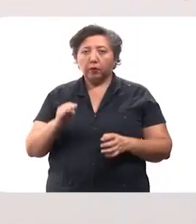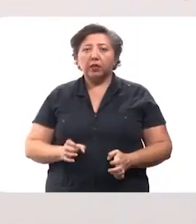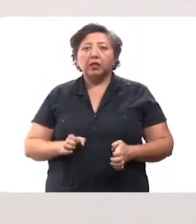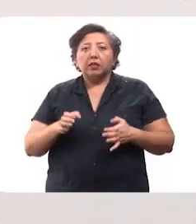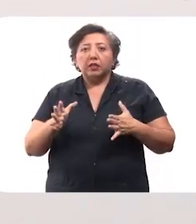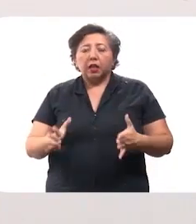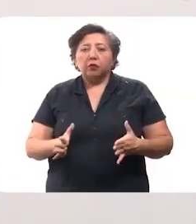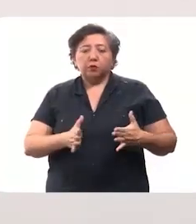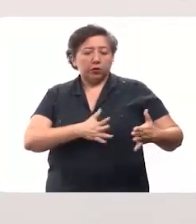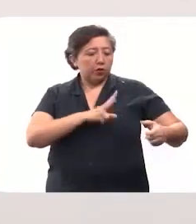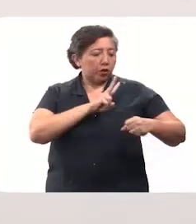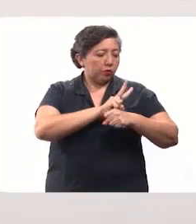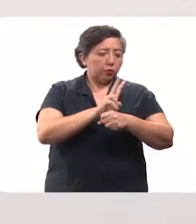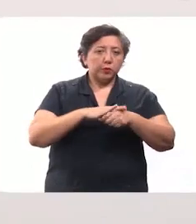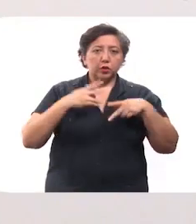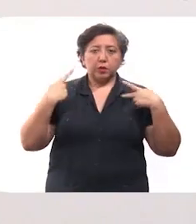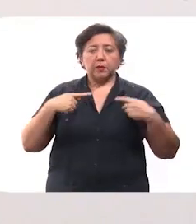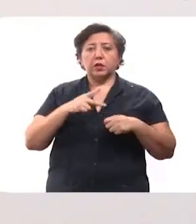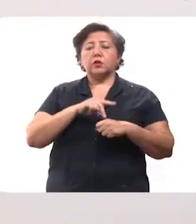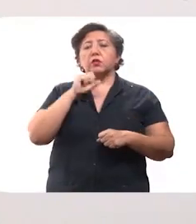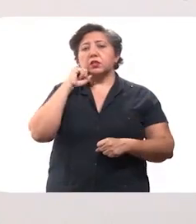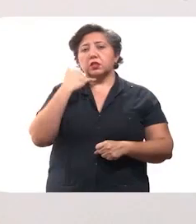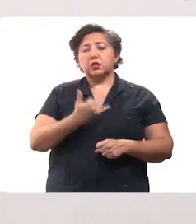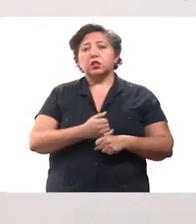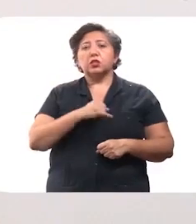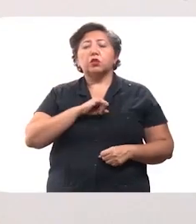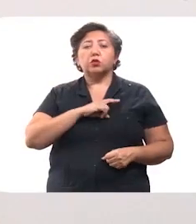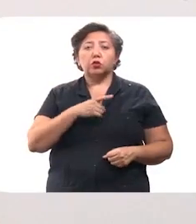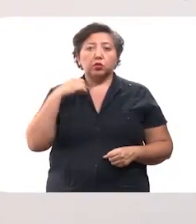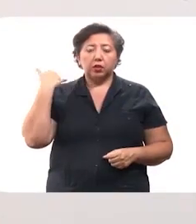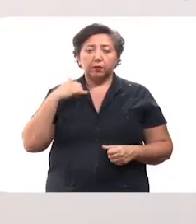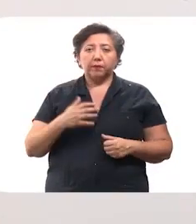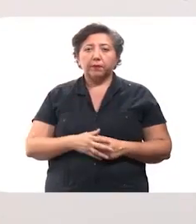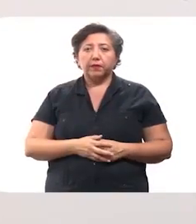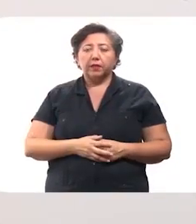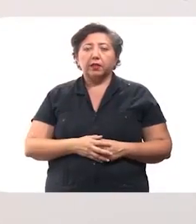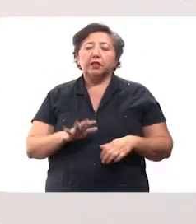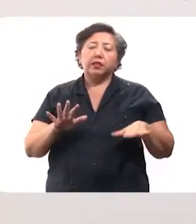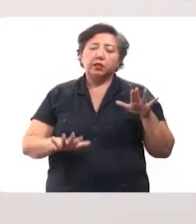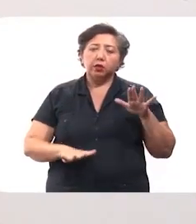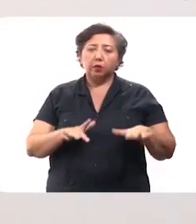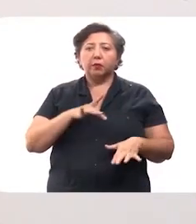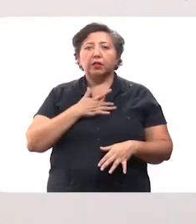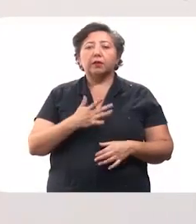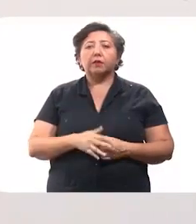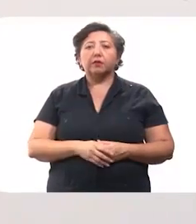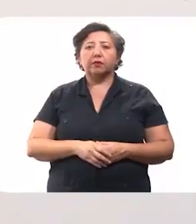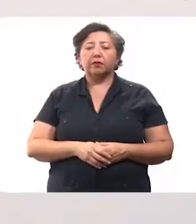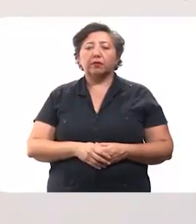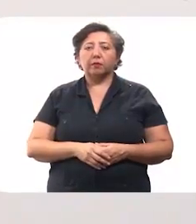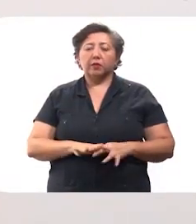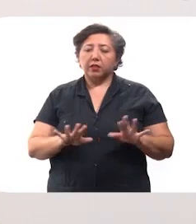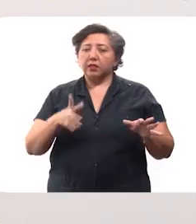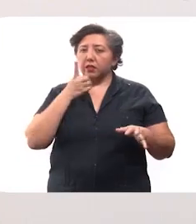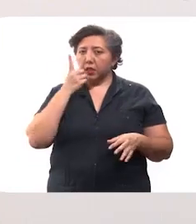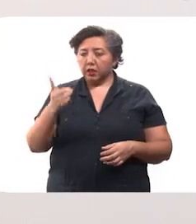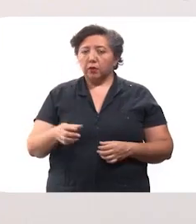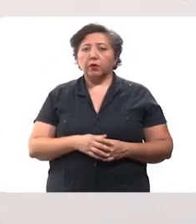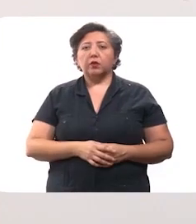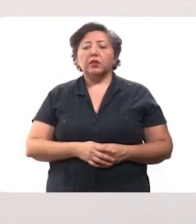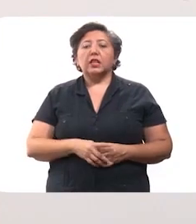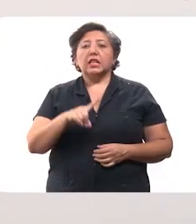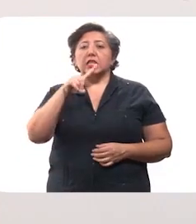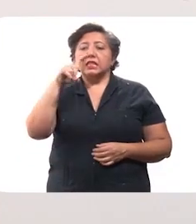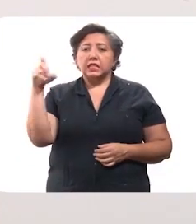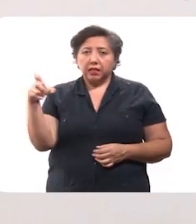están estables, aislados, monitoreados por personal médico de los servicios de salud de Yucatán. Presentan síntomas leves. Como ya se